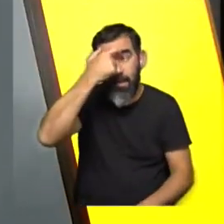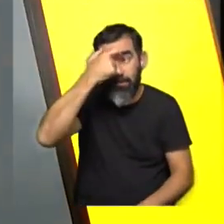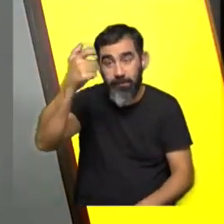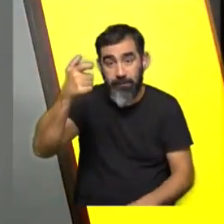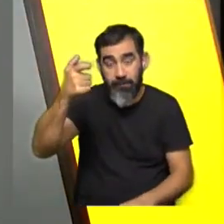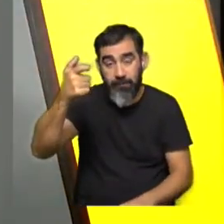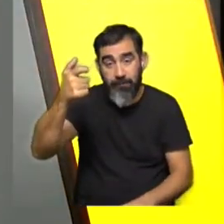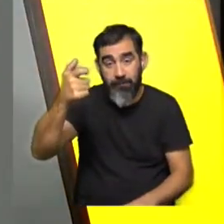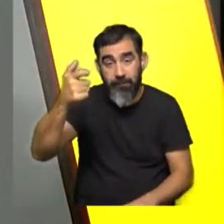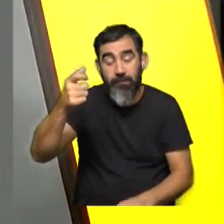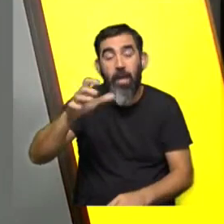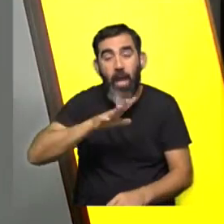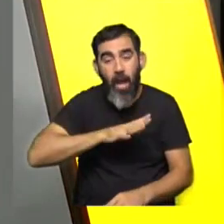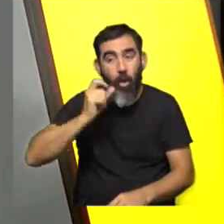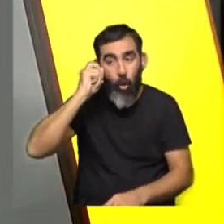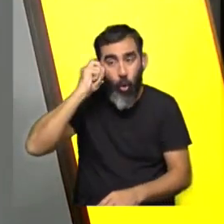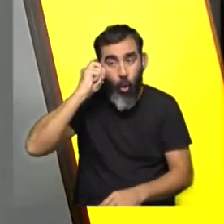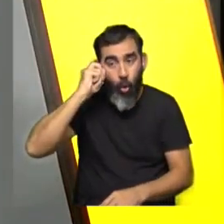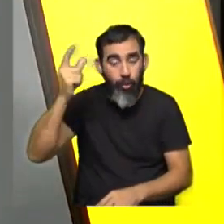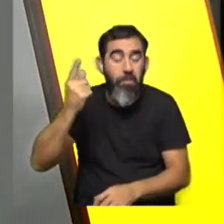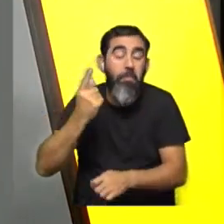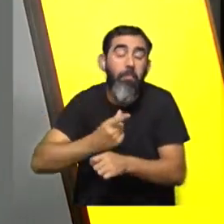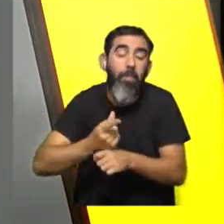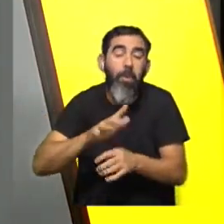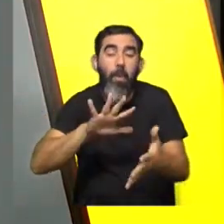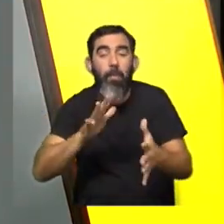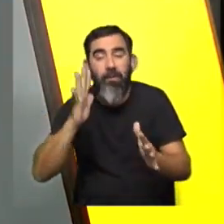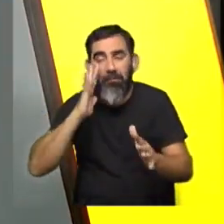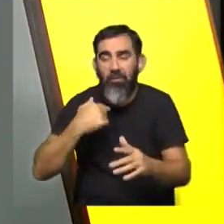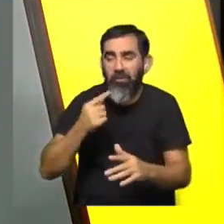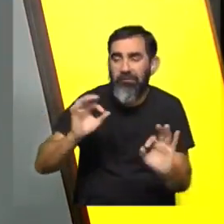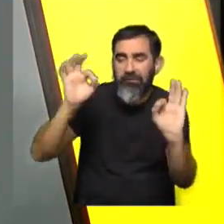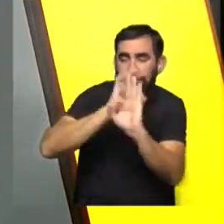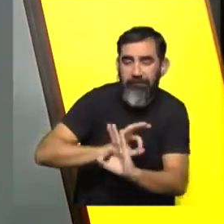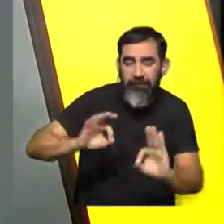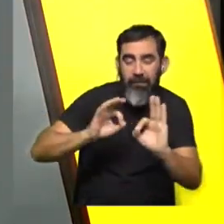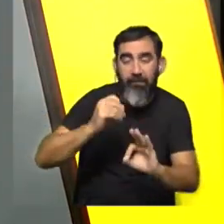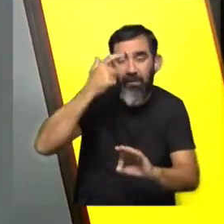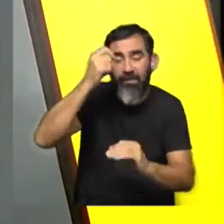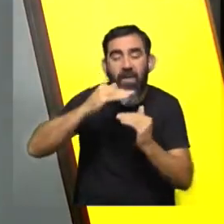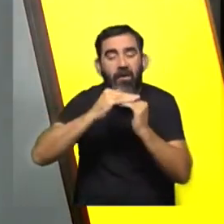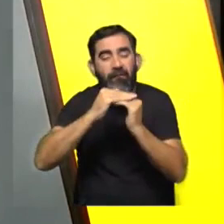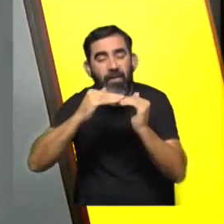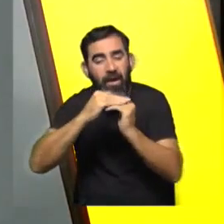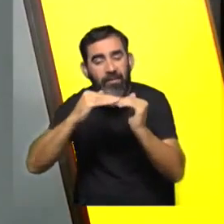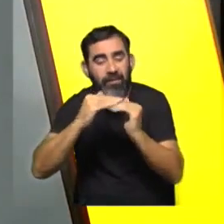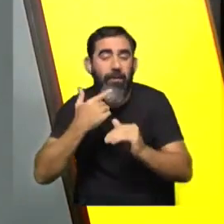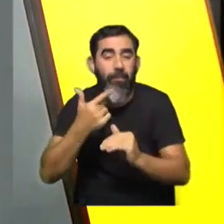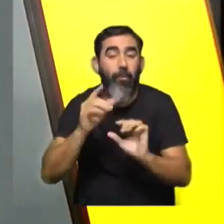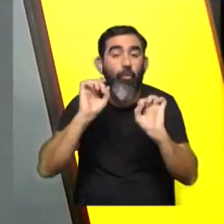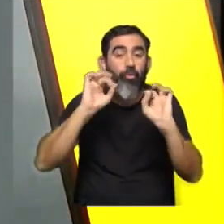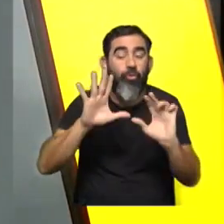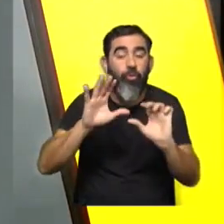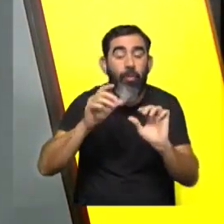que genera un conocimiento que a priori parece que no tiene una utilidad práctica, que es la ciencia básica, esa ciencia que es puramente